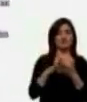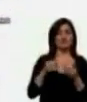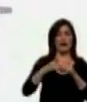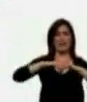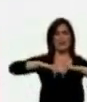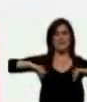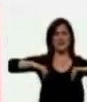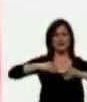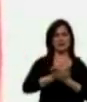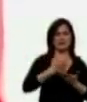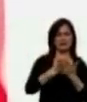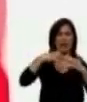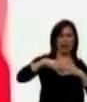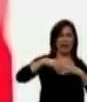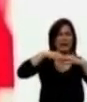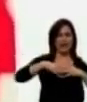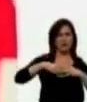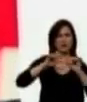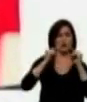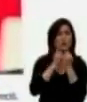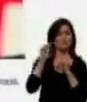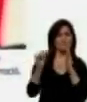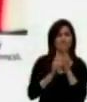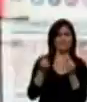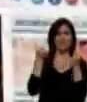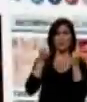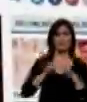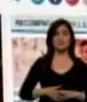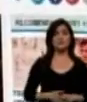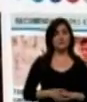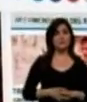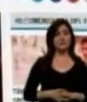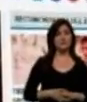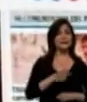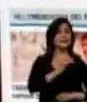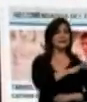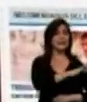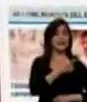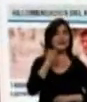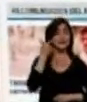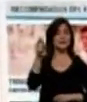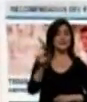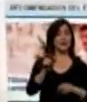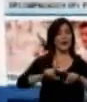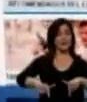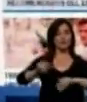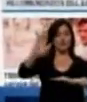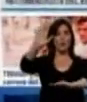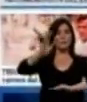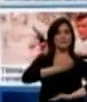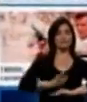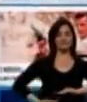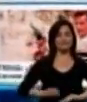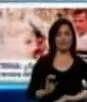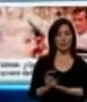polarizado, una economía en decadencia y una oposición fuerte. El Mercurio de Chile dice: Lenín Moreno jura como presidente de